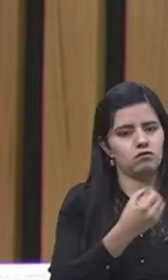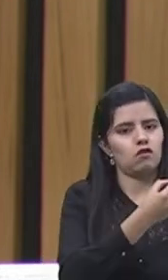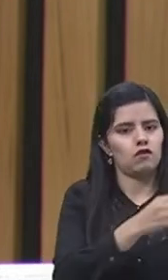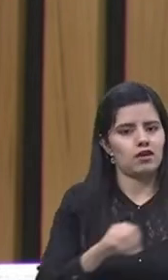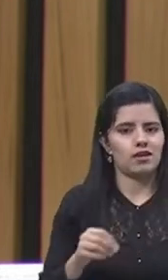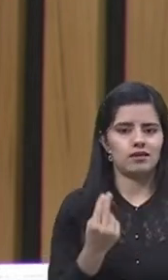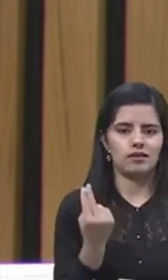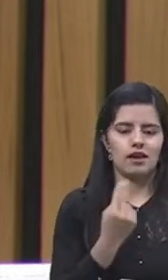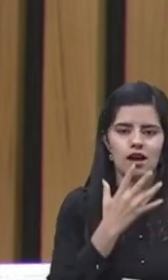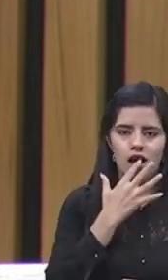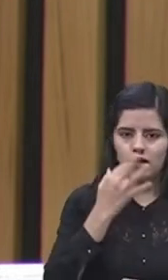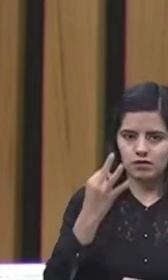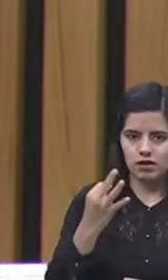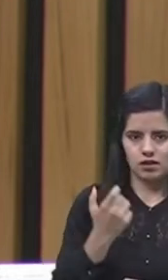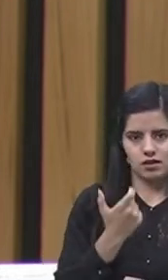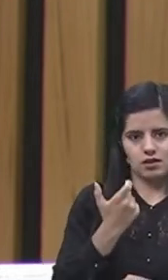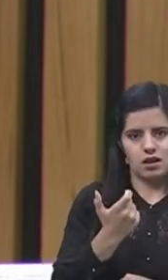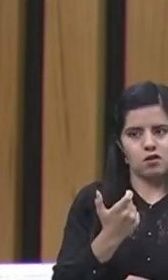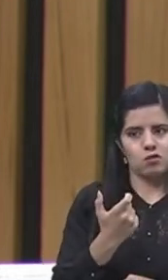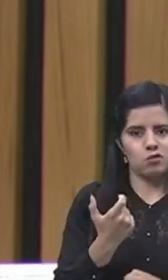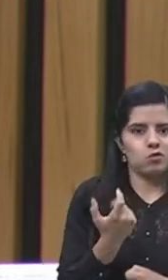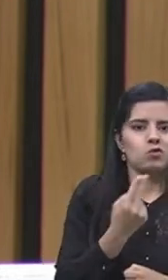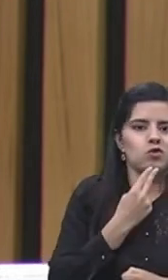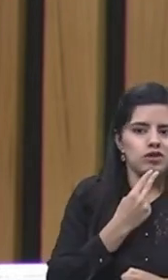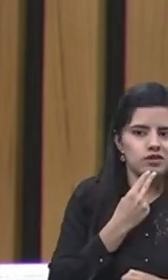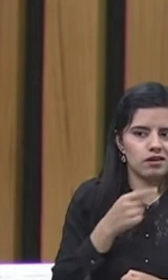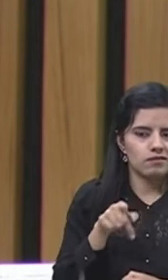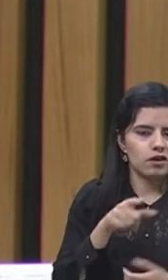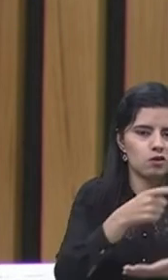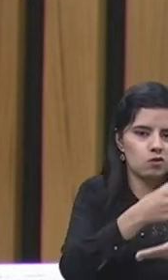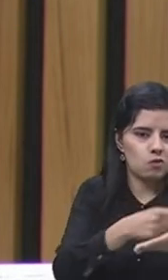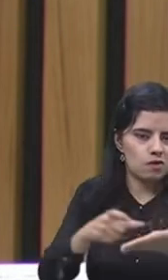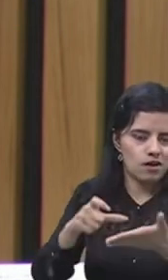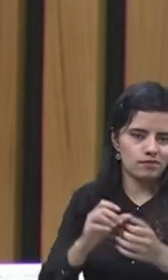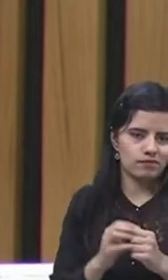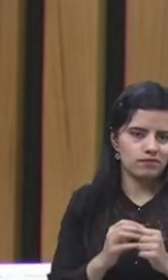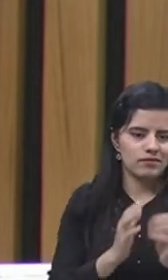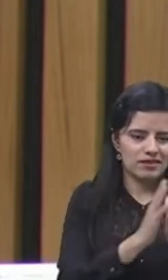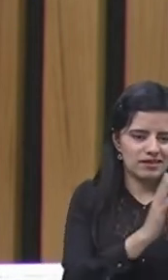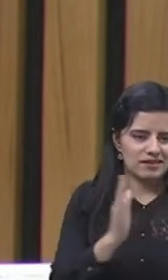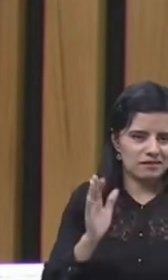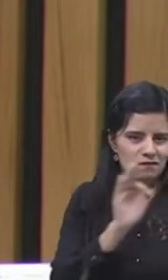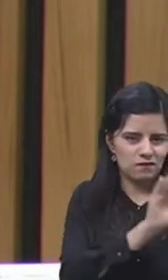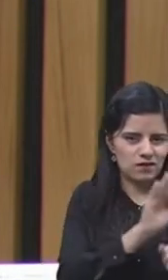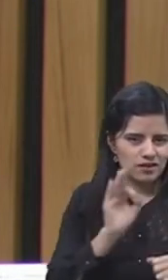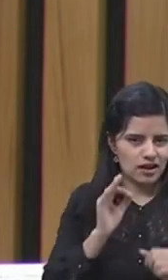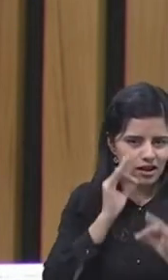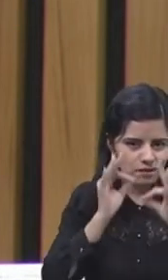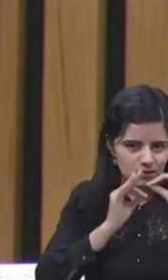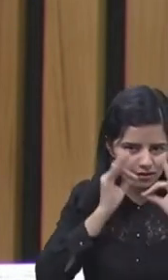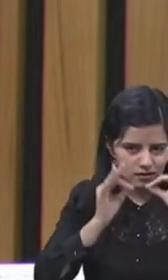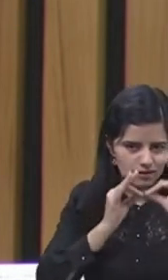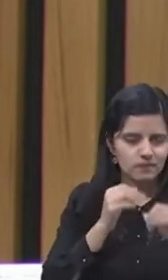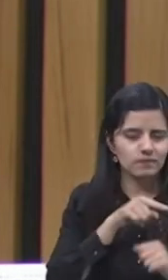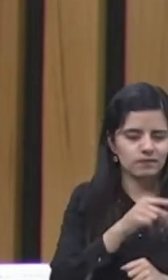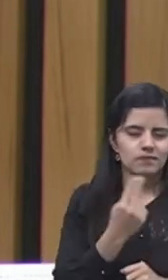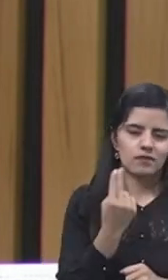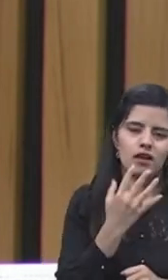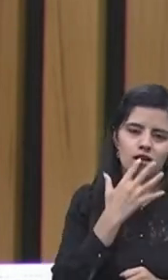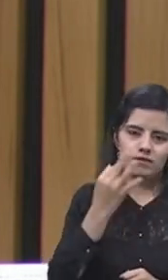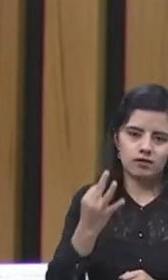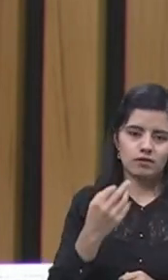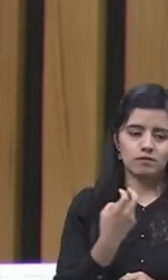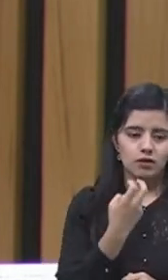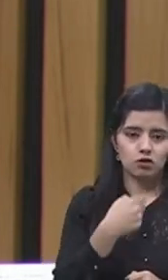pues, que tiene lo que sale a decir Lorenzo Córdoba Vianello en sus acostumbradas charlas